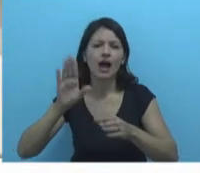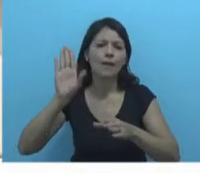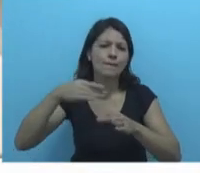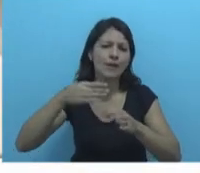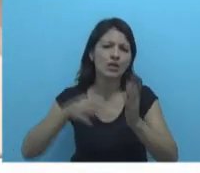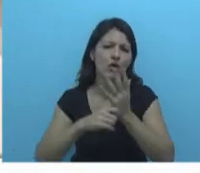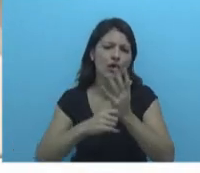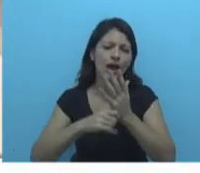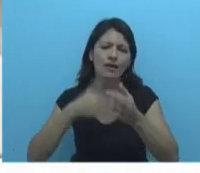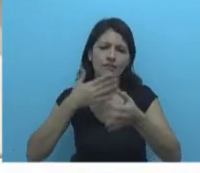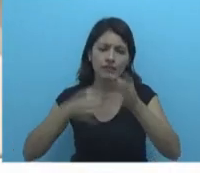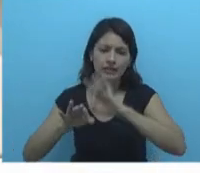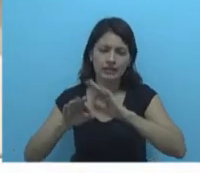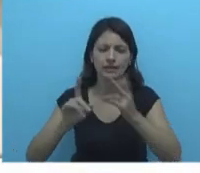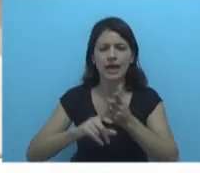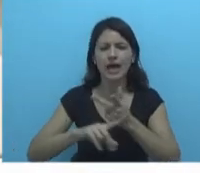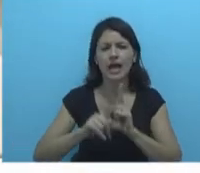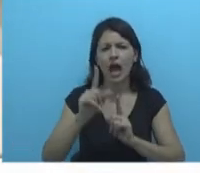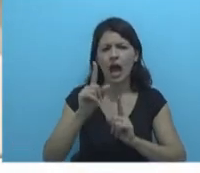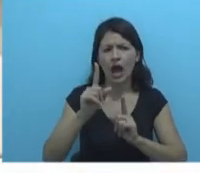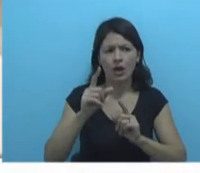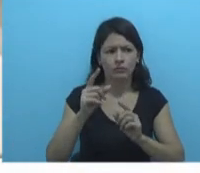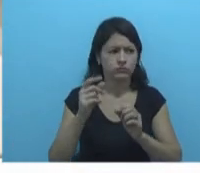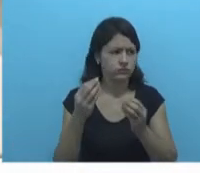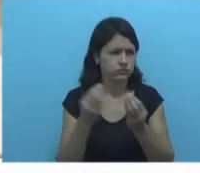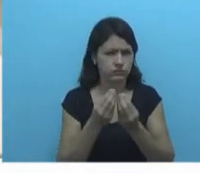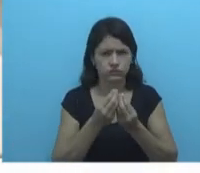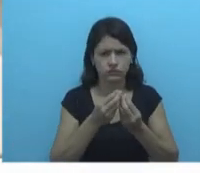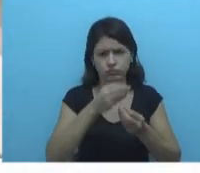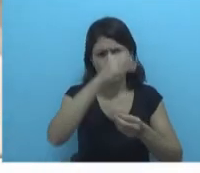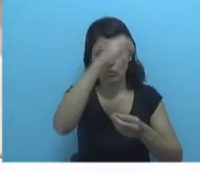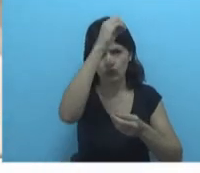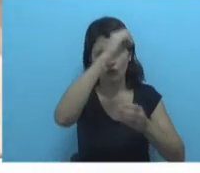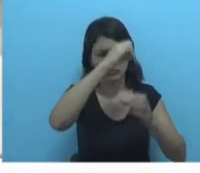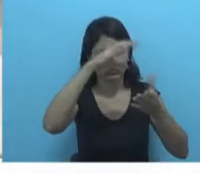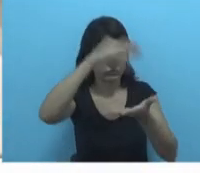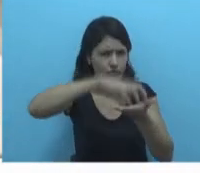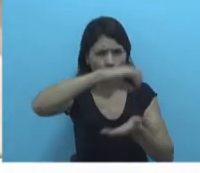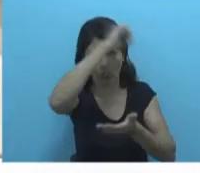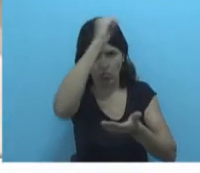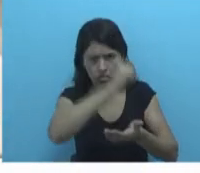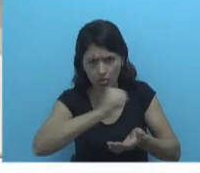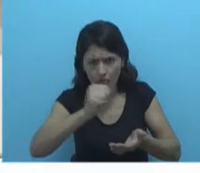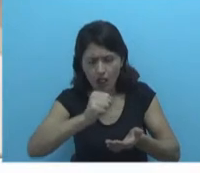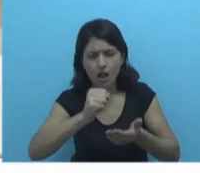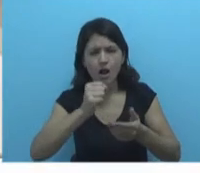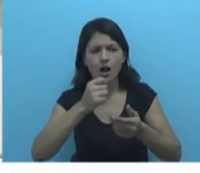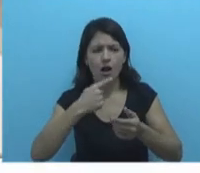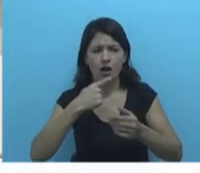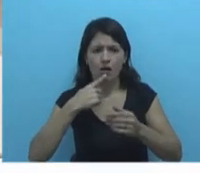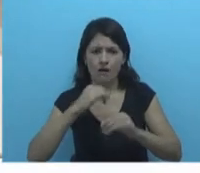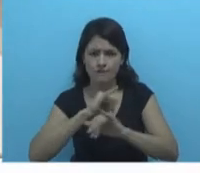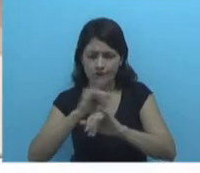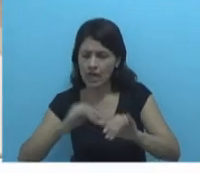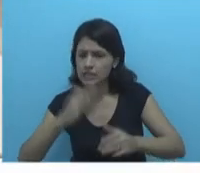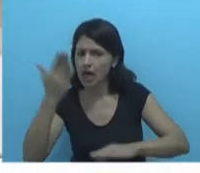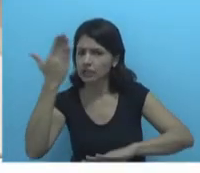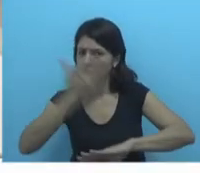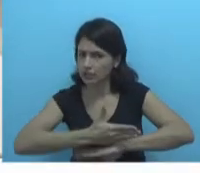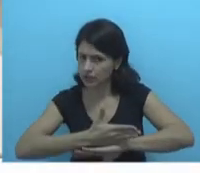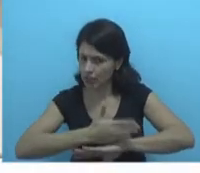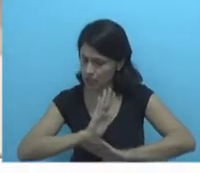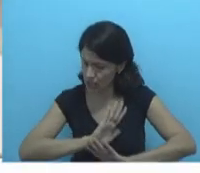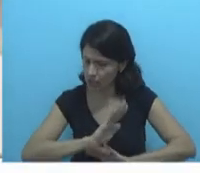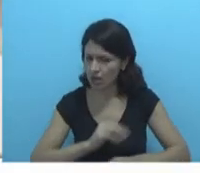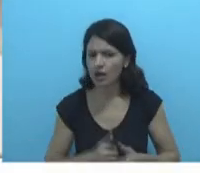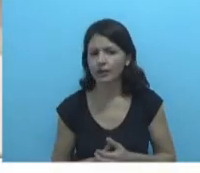de un frigorífico que están anunciando su cierre. Para la República Argentina van a bajar el stock ganadero, van a bajar la cantidad de